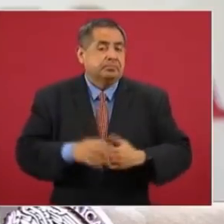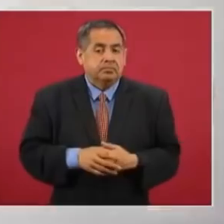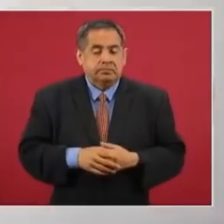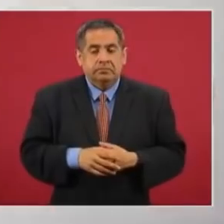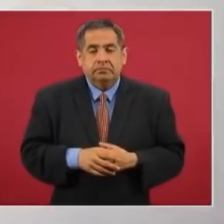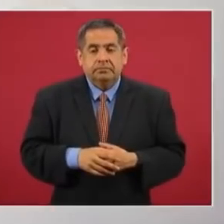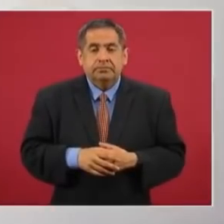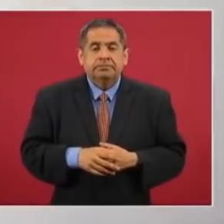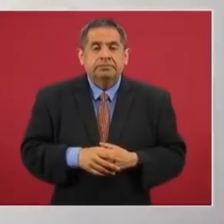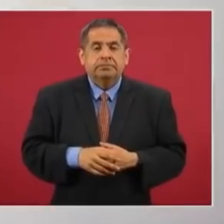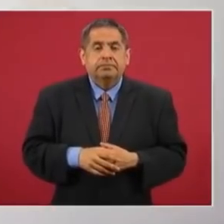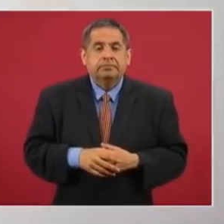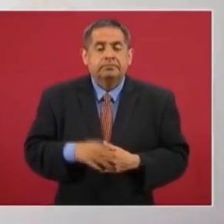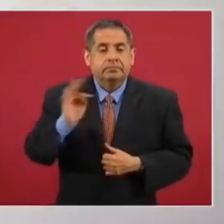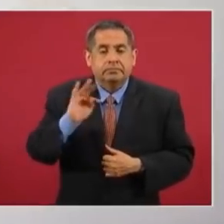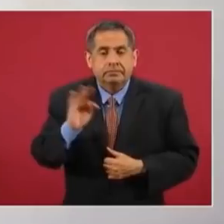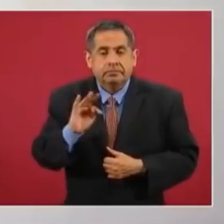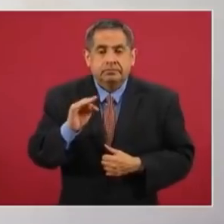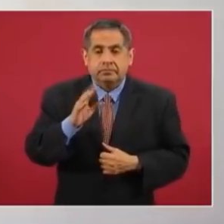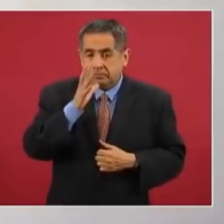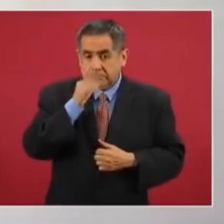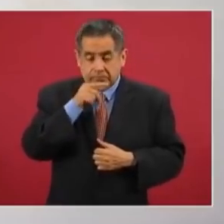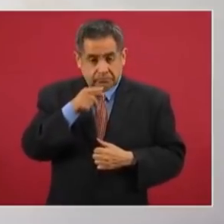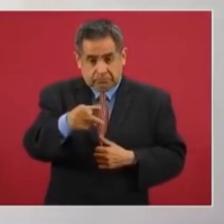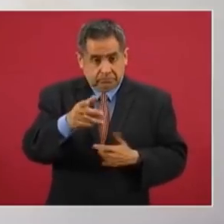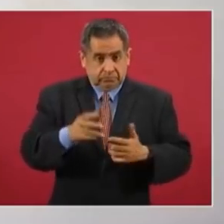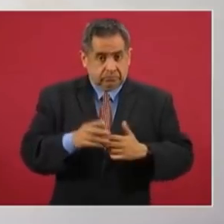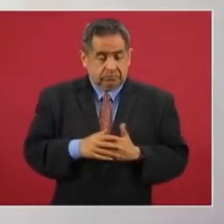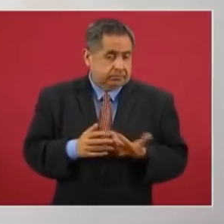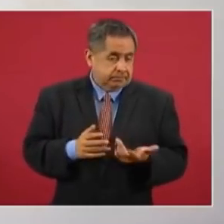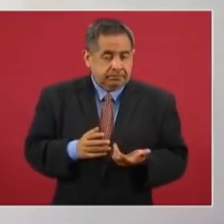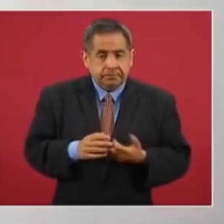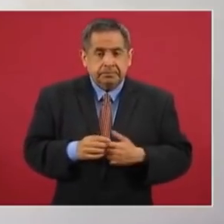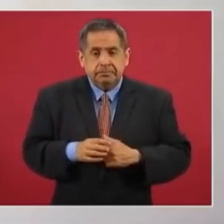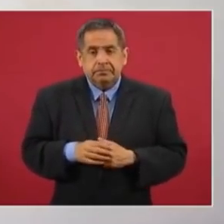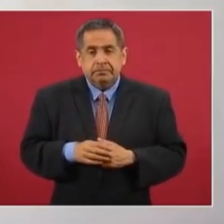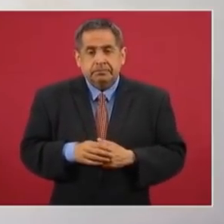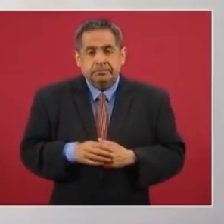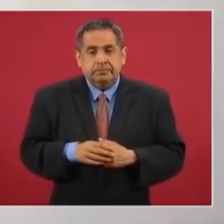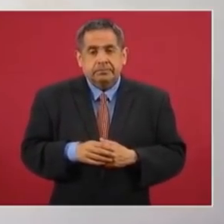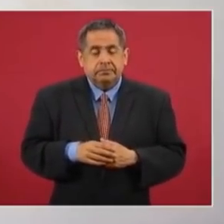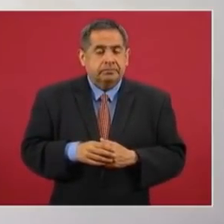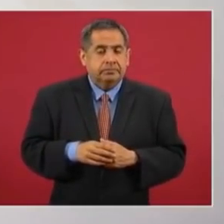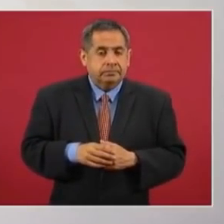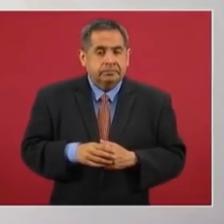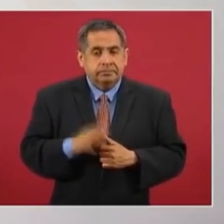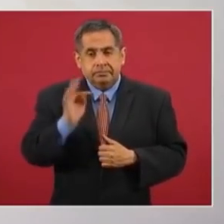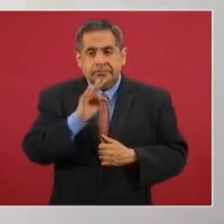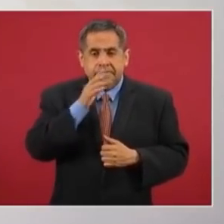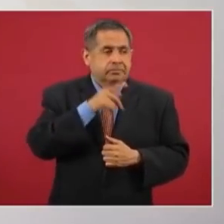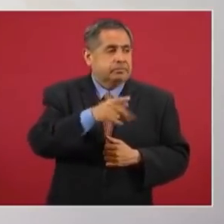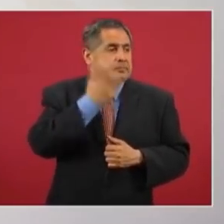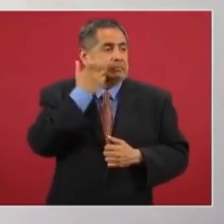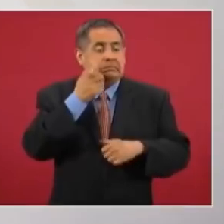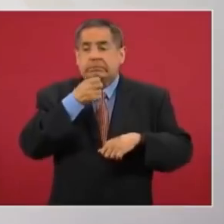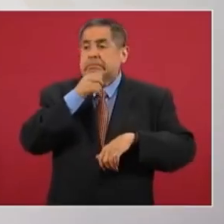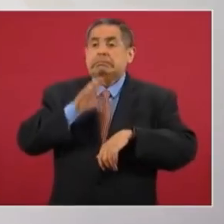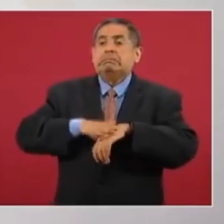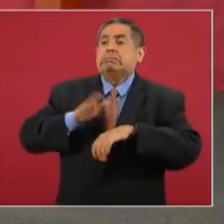Entonces, si no se puede, porque hay